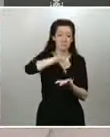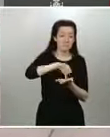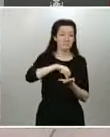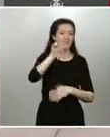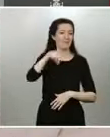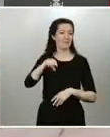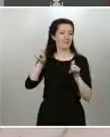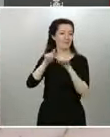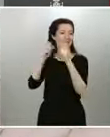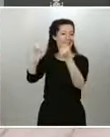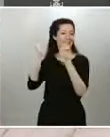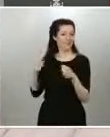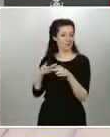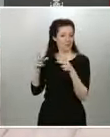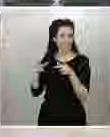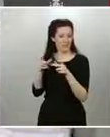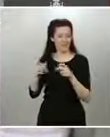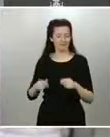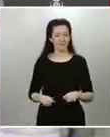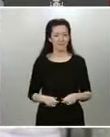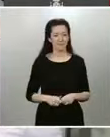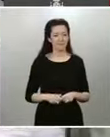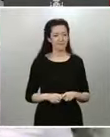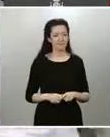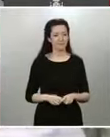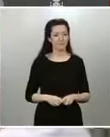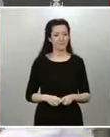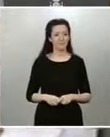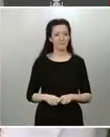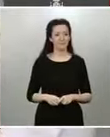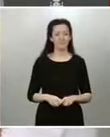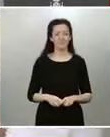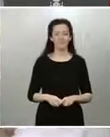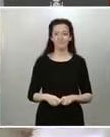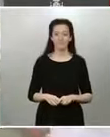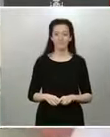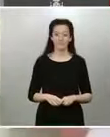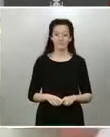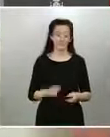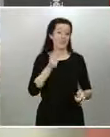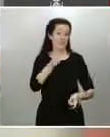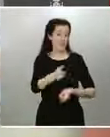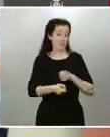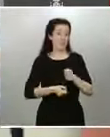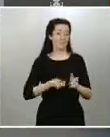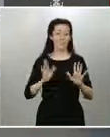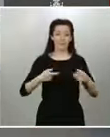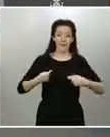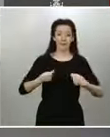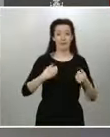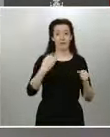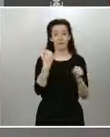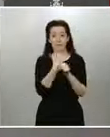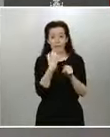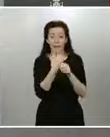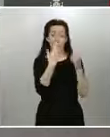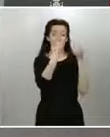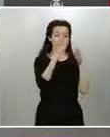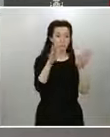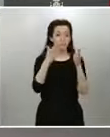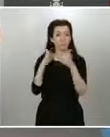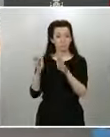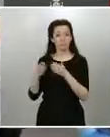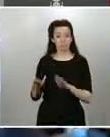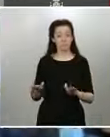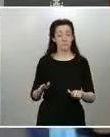también y en relación con la progresiva apertura de actividades les comunico que el ministerio de sanidad un ministro